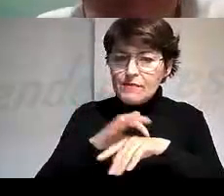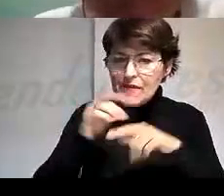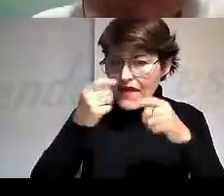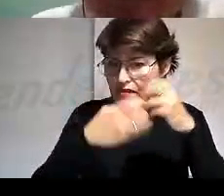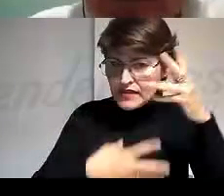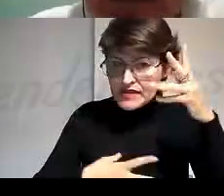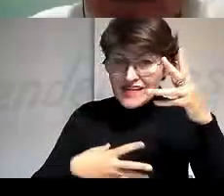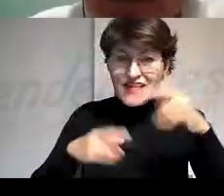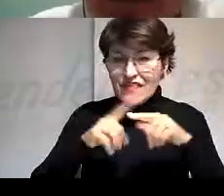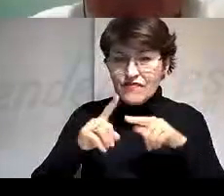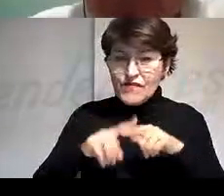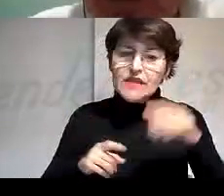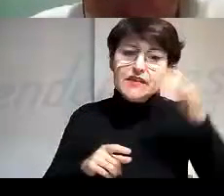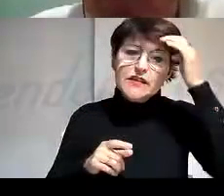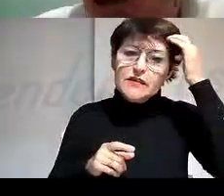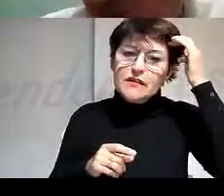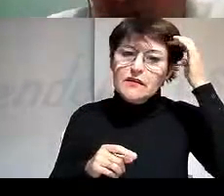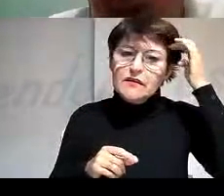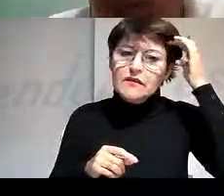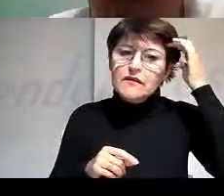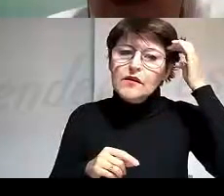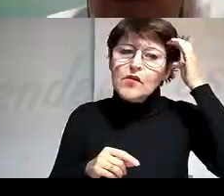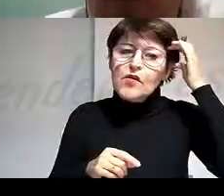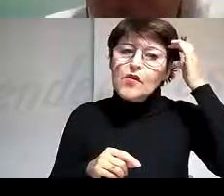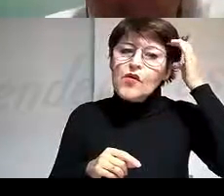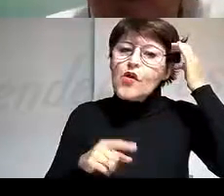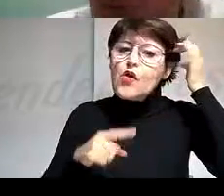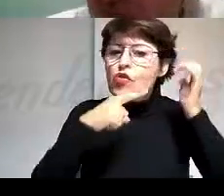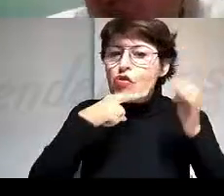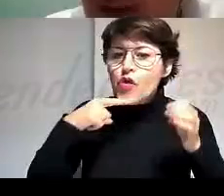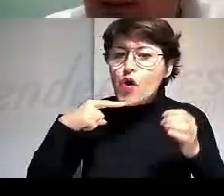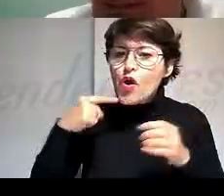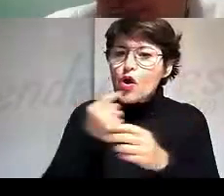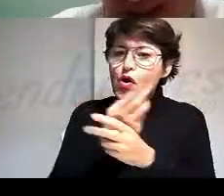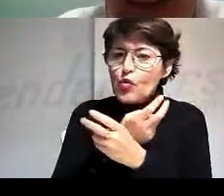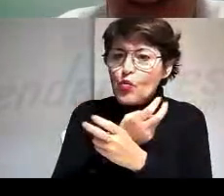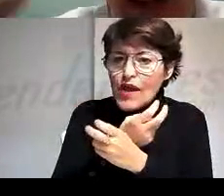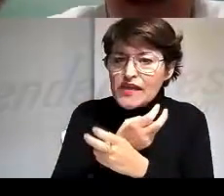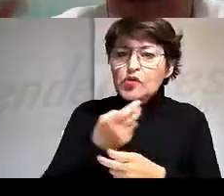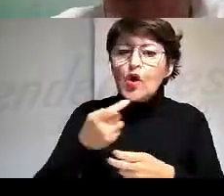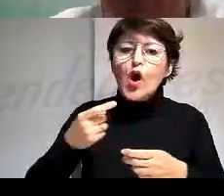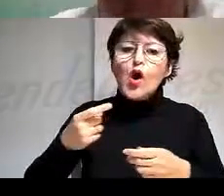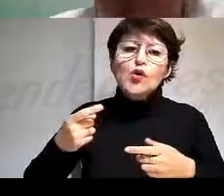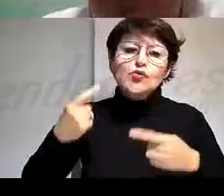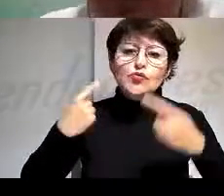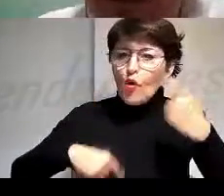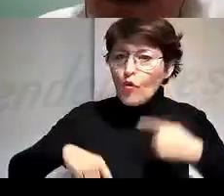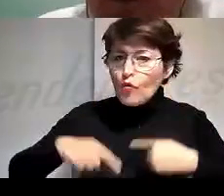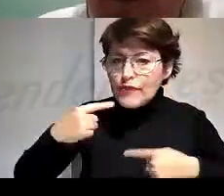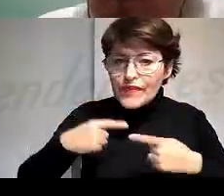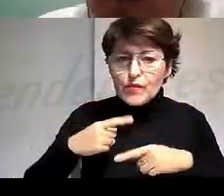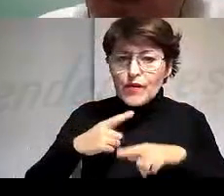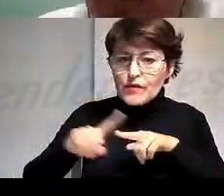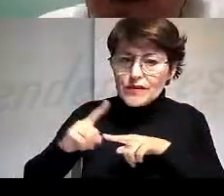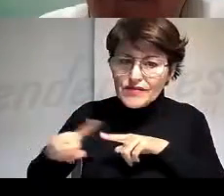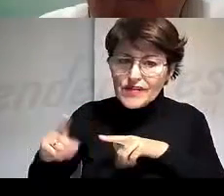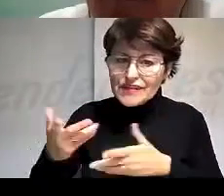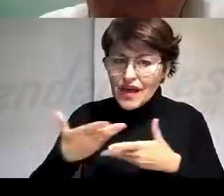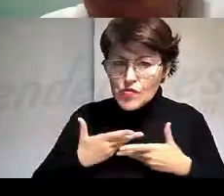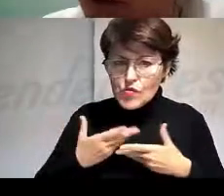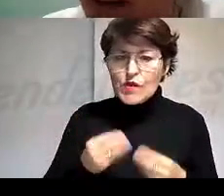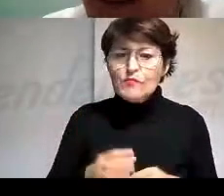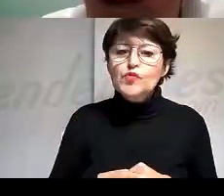salicilato. Para los dolores óseos por la misma razón, para contusiones por el drenaje, quizás por la galluva nos puede venir bien en